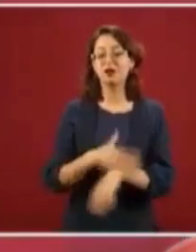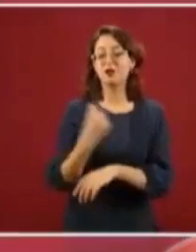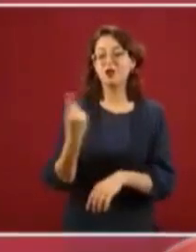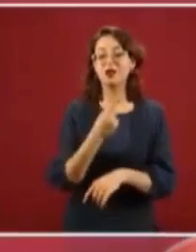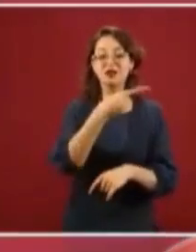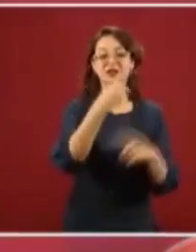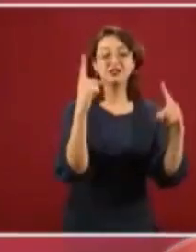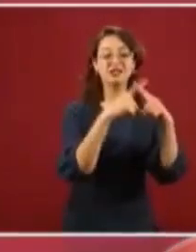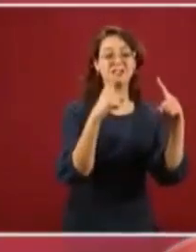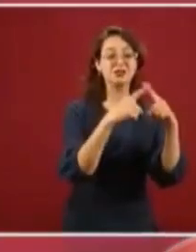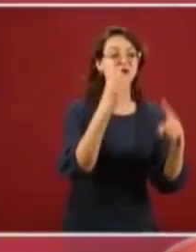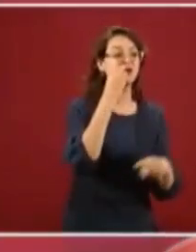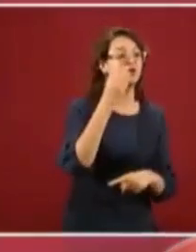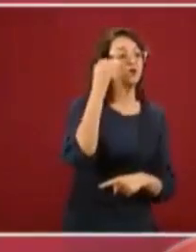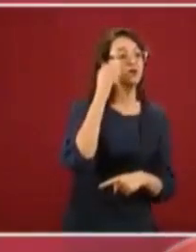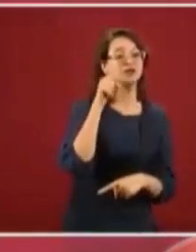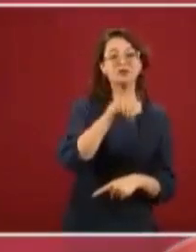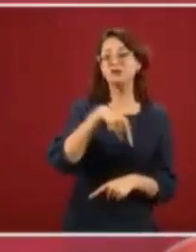al virrey